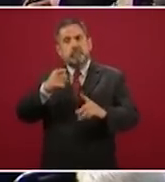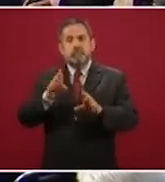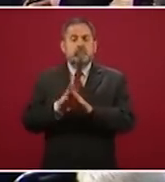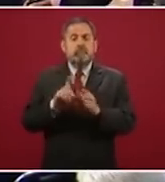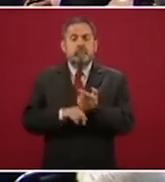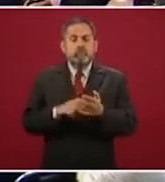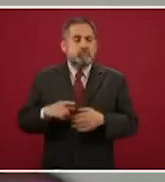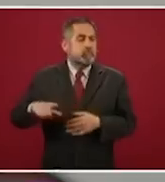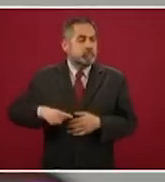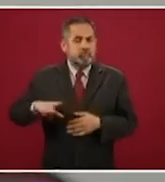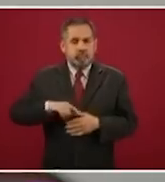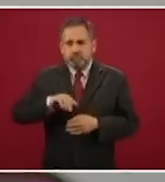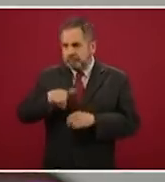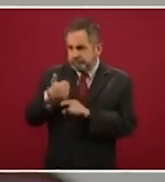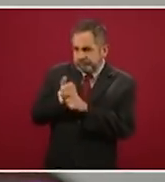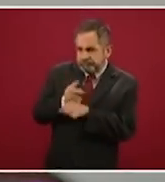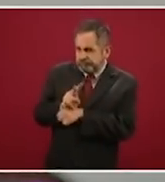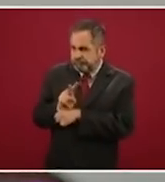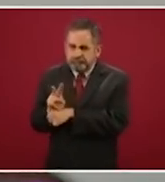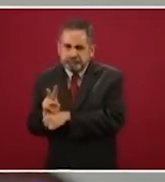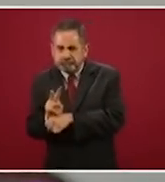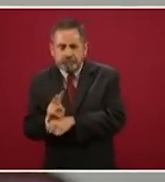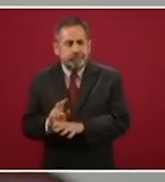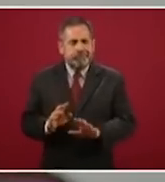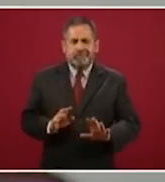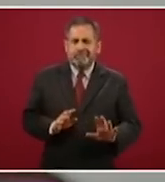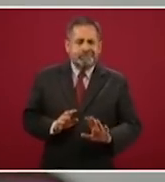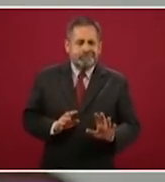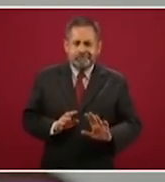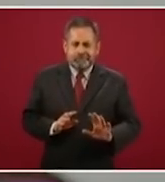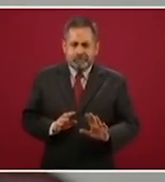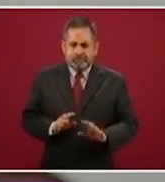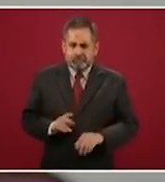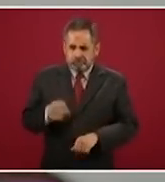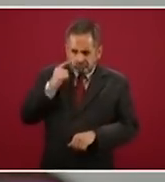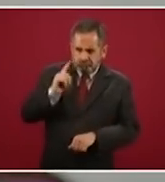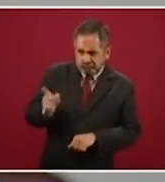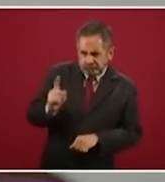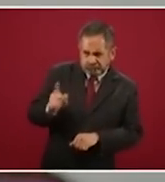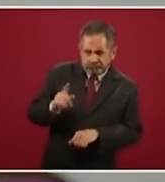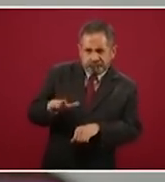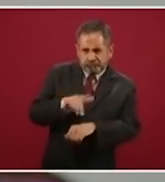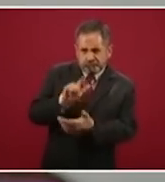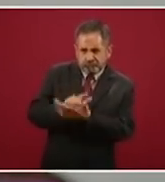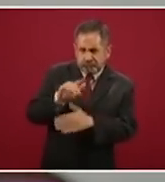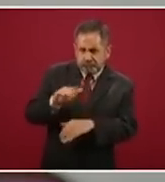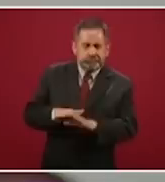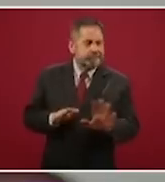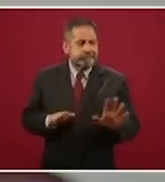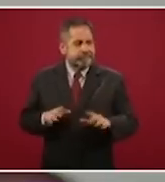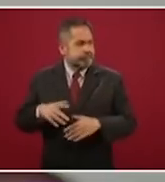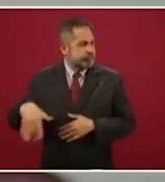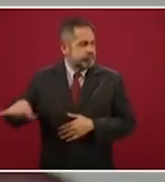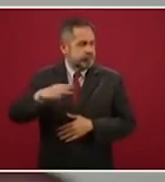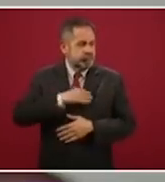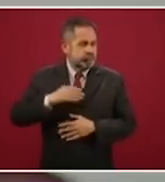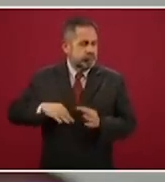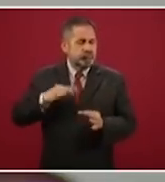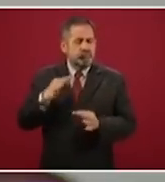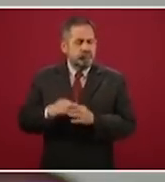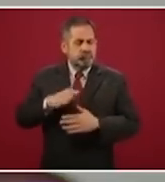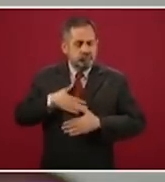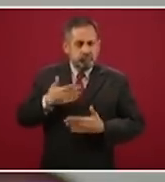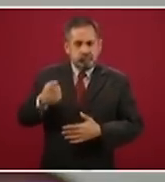el gobierno esté detrás para poder cumplir con la ley. Aquí la ley la tenemos que cumplir todos. Y